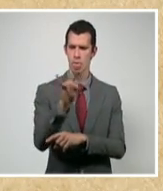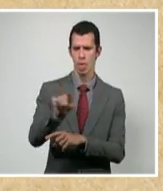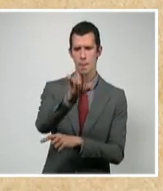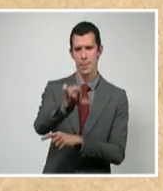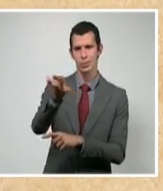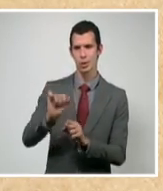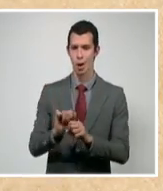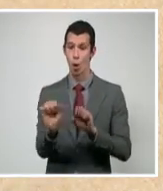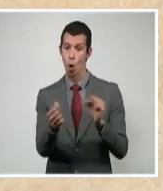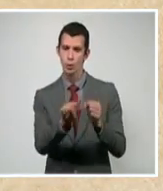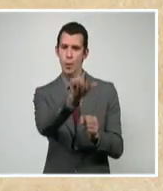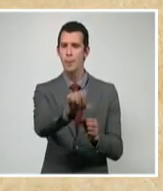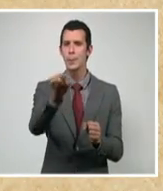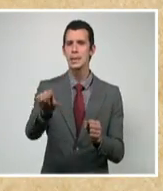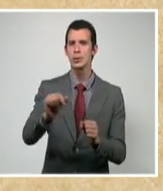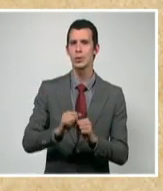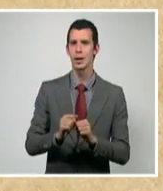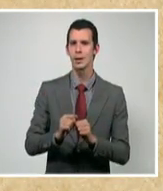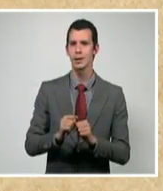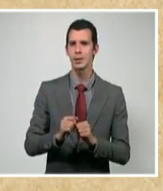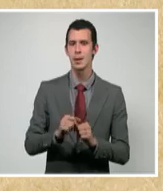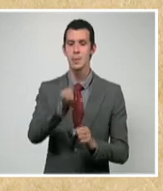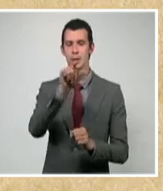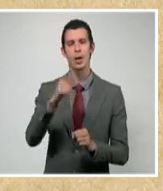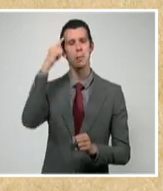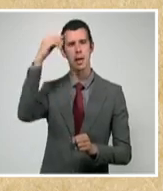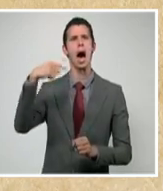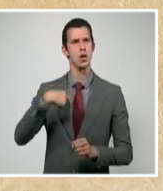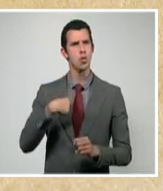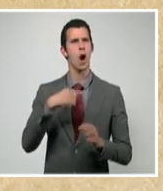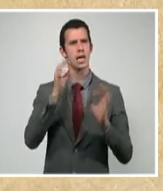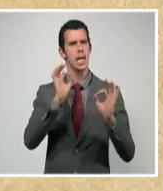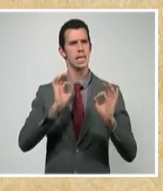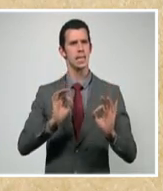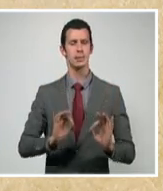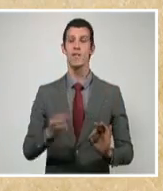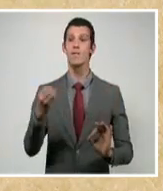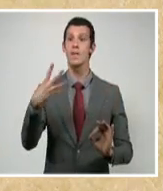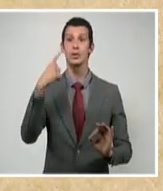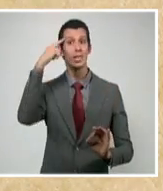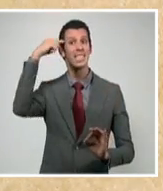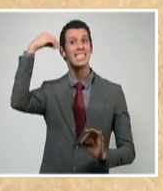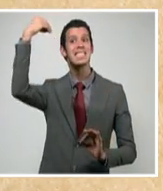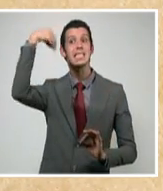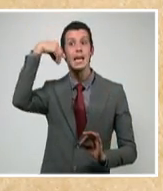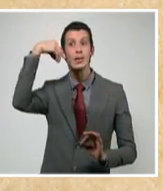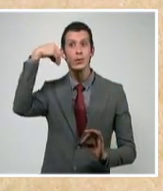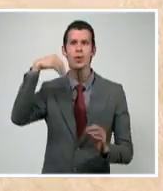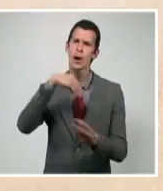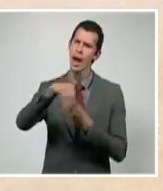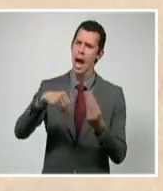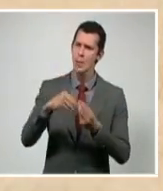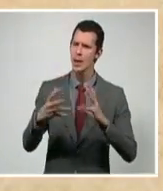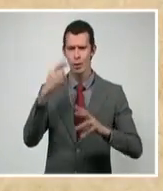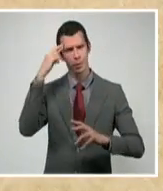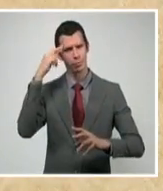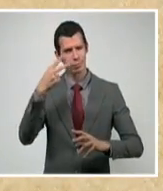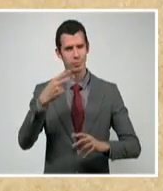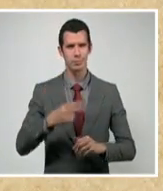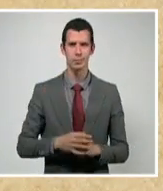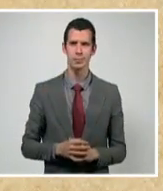del inconsciente, la usurpación del imaginario colectivo y la recolonización de las utopías redentoras. Que las